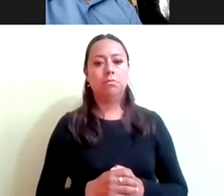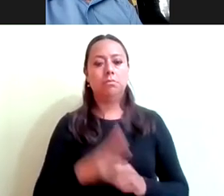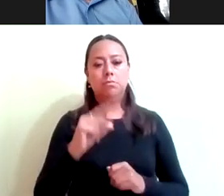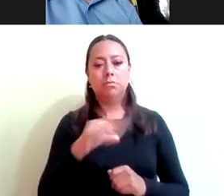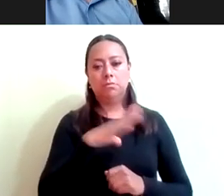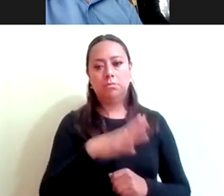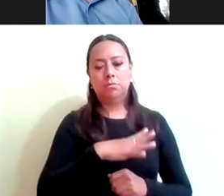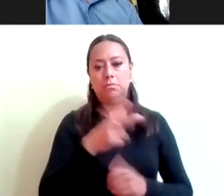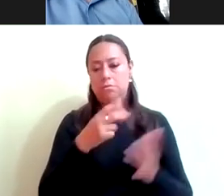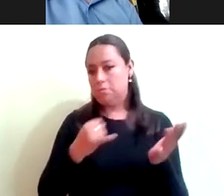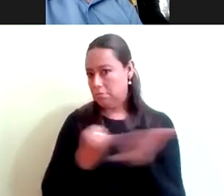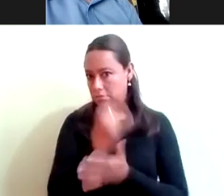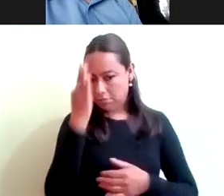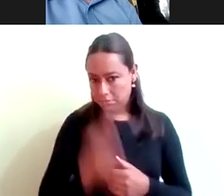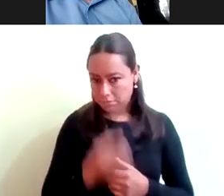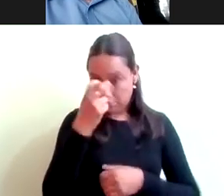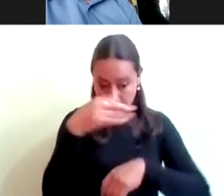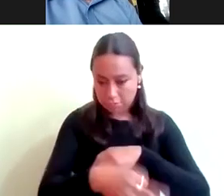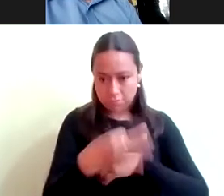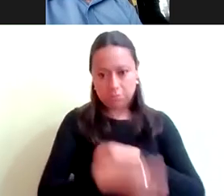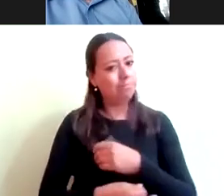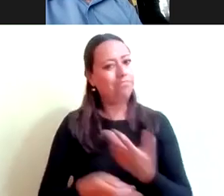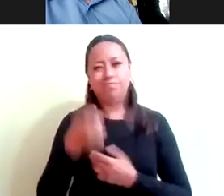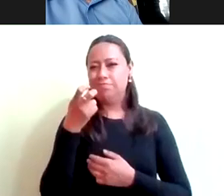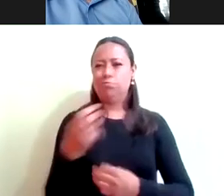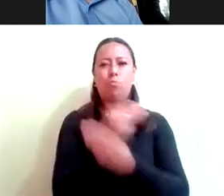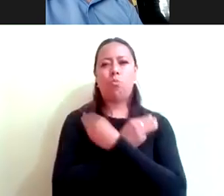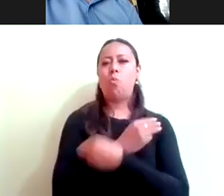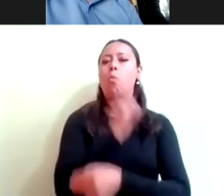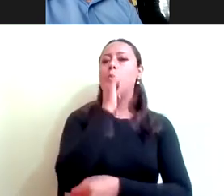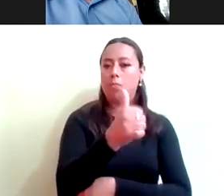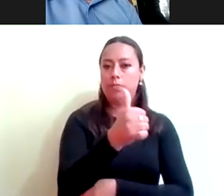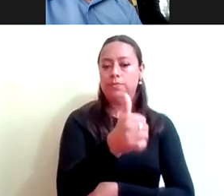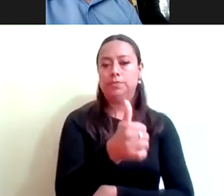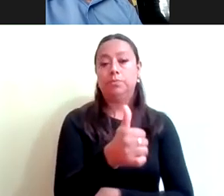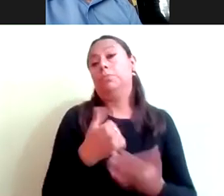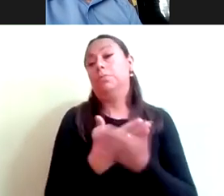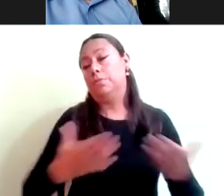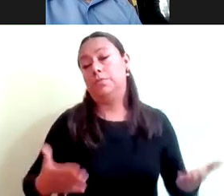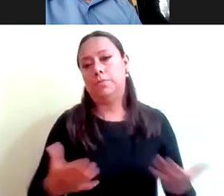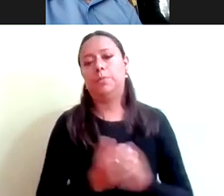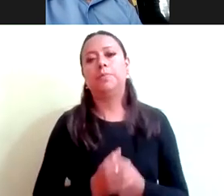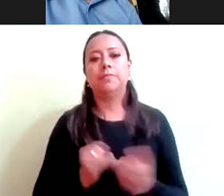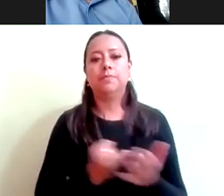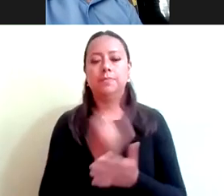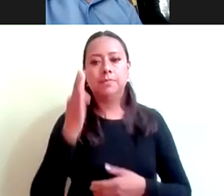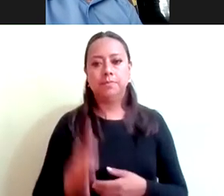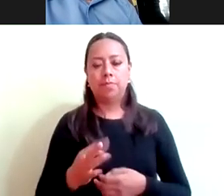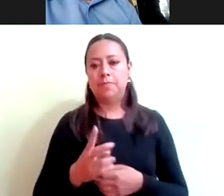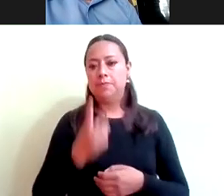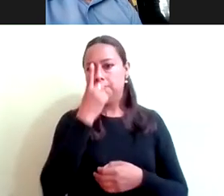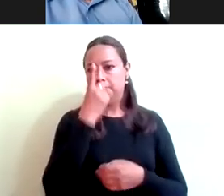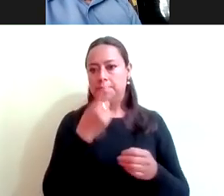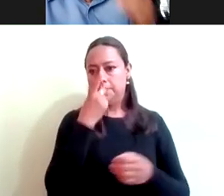transitorio, es inmoral. Lo que dice el dictamen es que ahora simplemente tendrán que informar en apartados especiales de